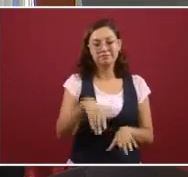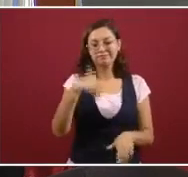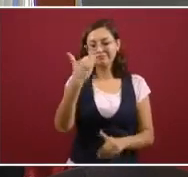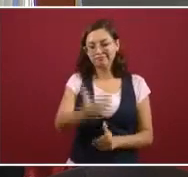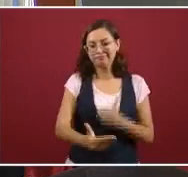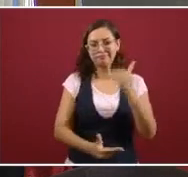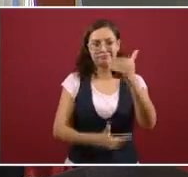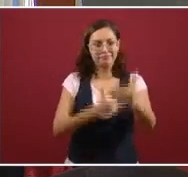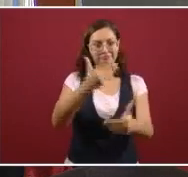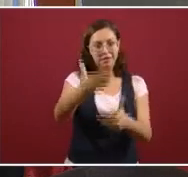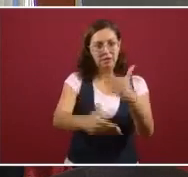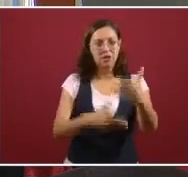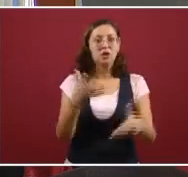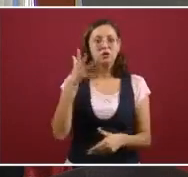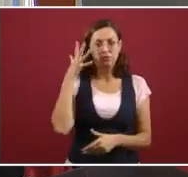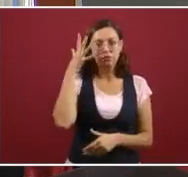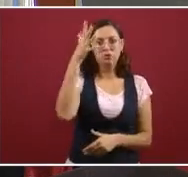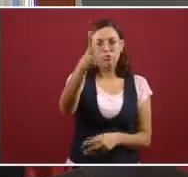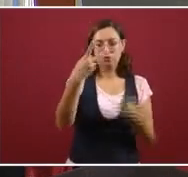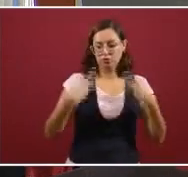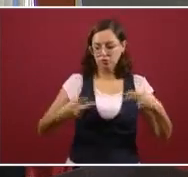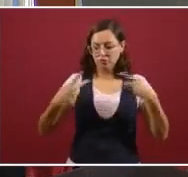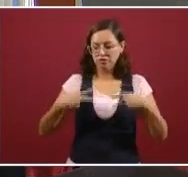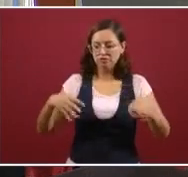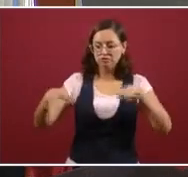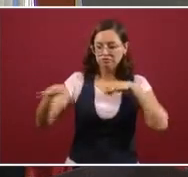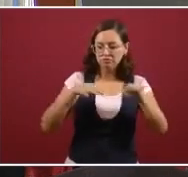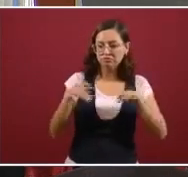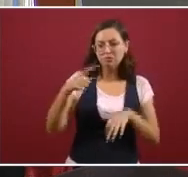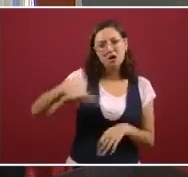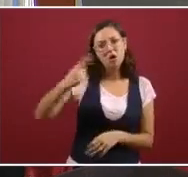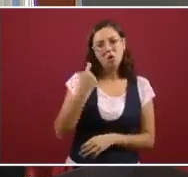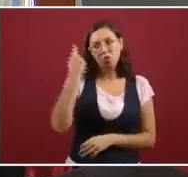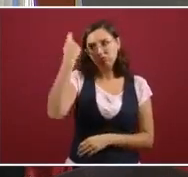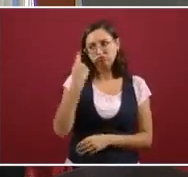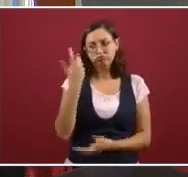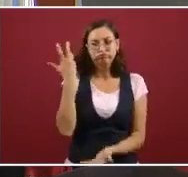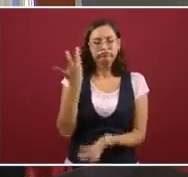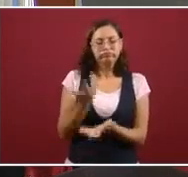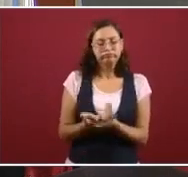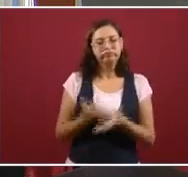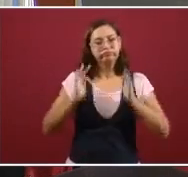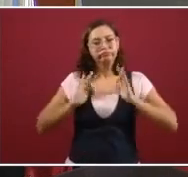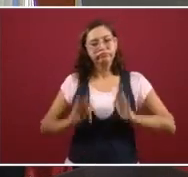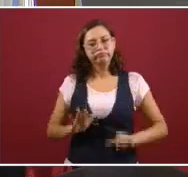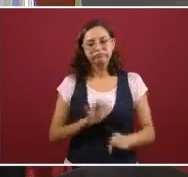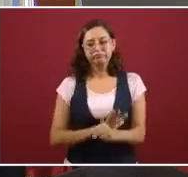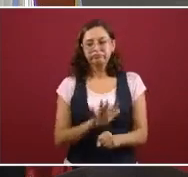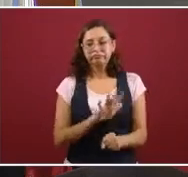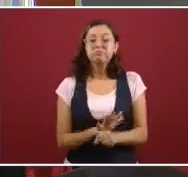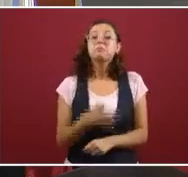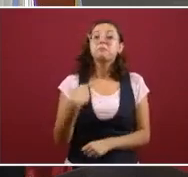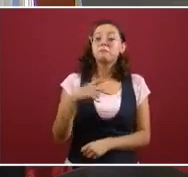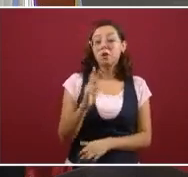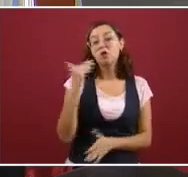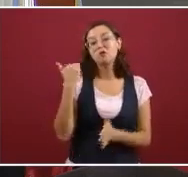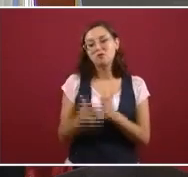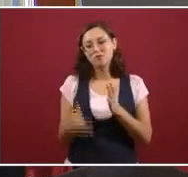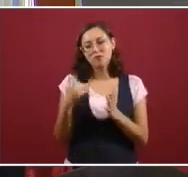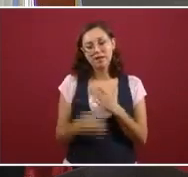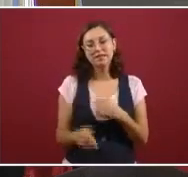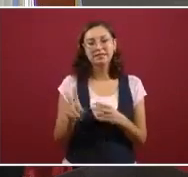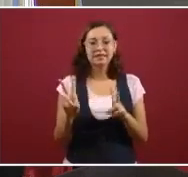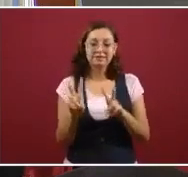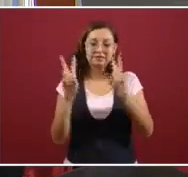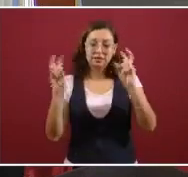nos permita asegurar que los trabajadores tendrán los recursos necesarios en su retiro. Nos quedan algunos temas en el tintero. Uno de ellos es el